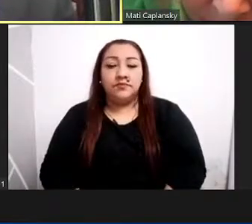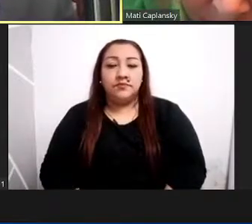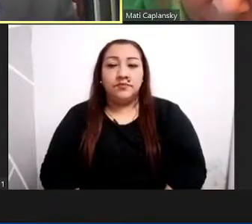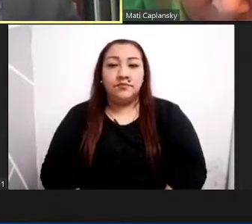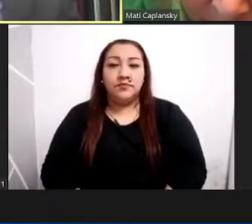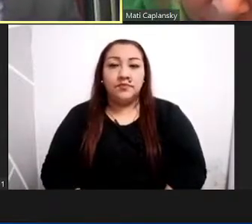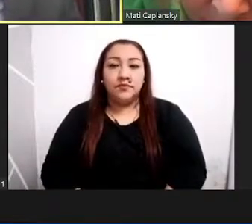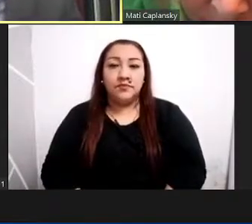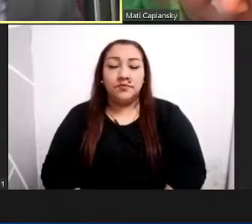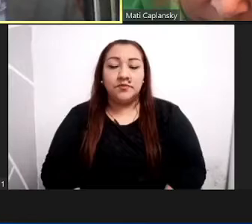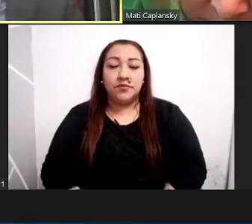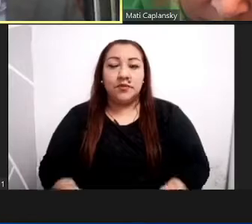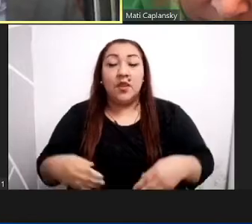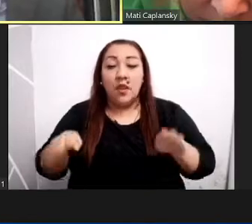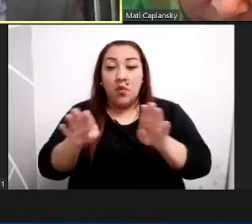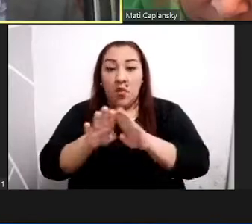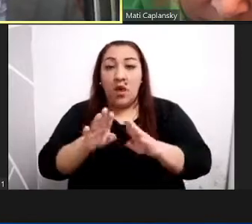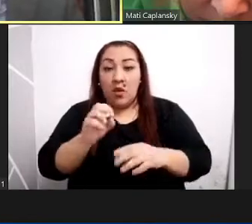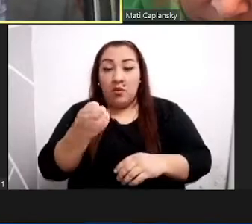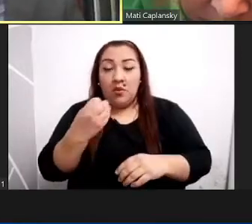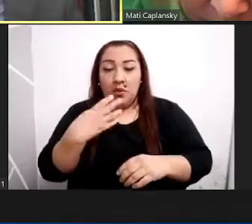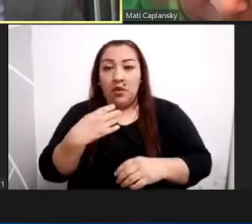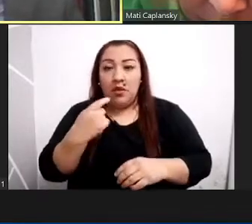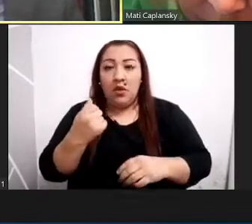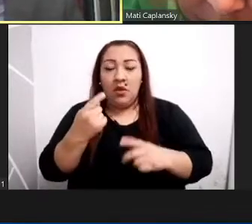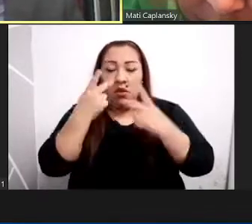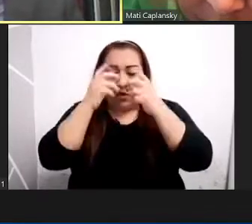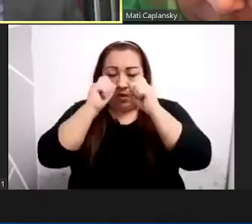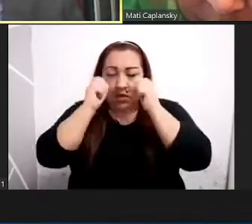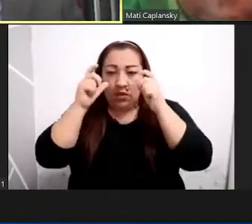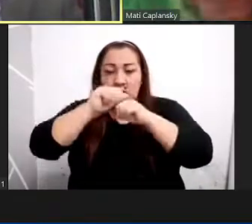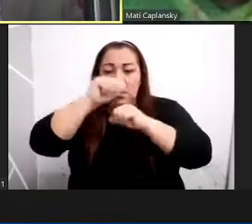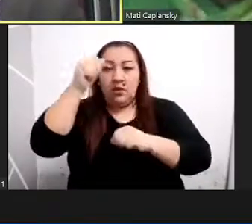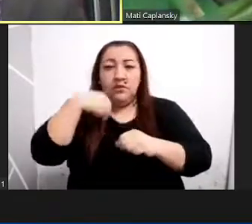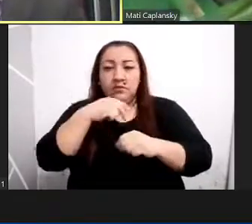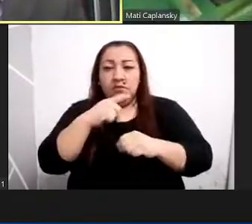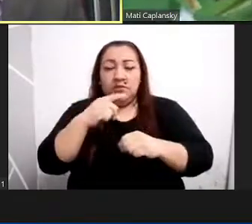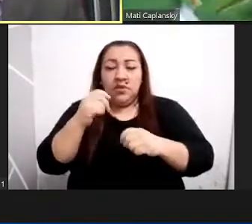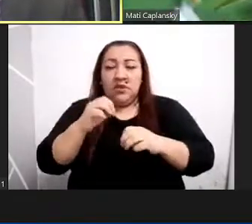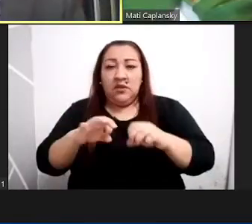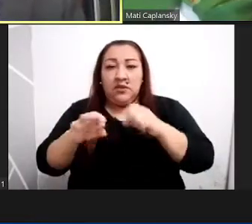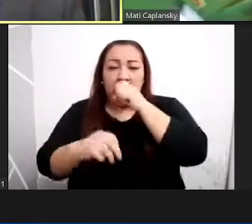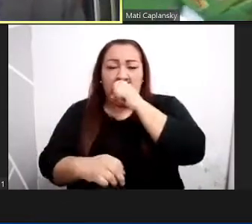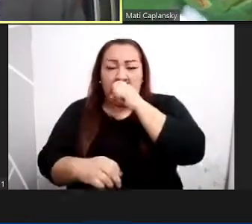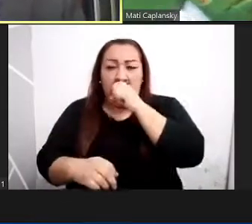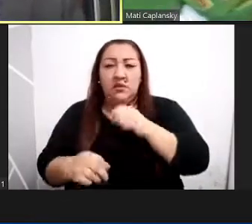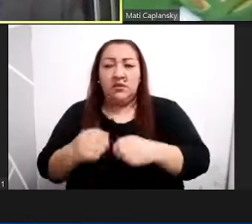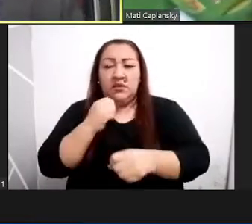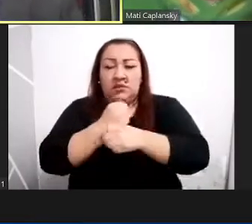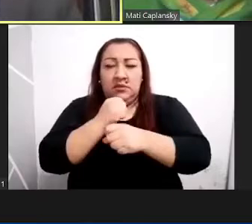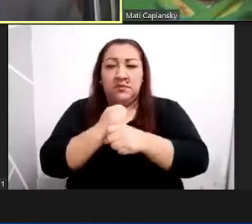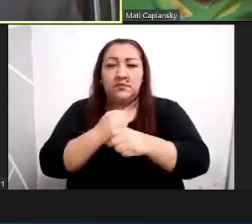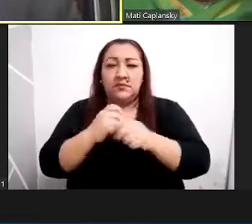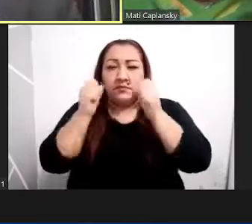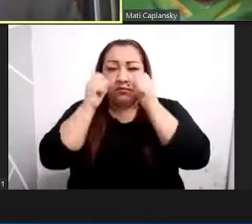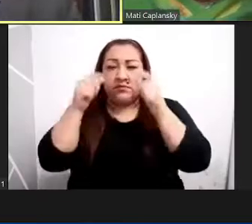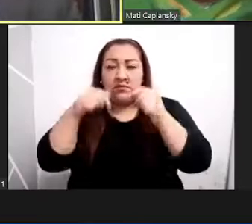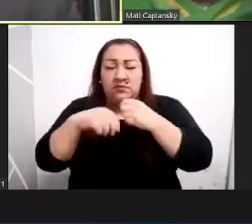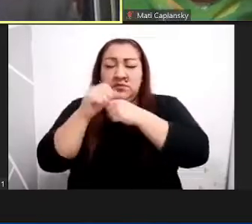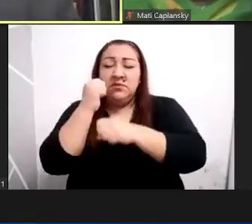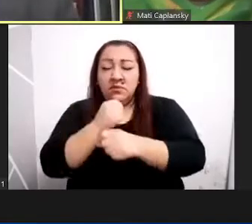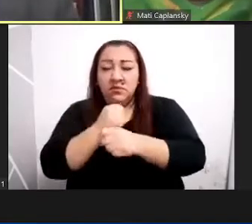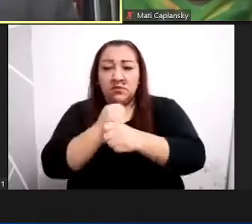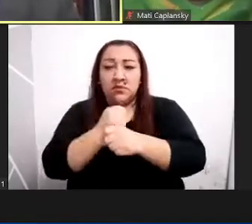Igualmente, usted ha señalado que hay un descubrimiento de nuestro potencial, ¿no? Un descubrimiento de nuestro potencial.